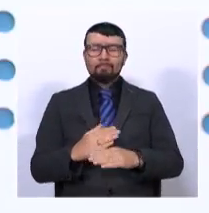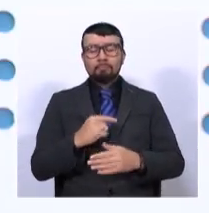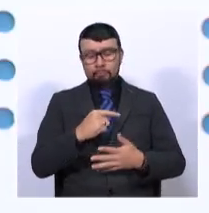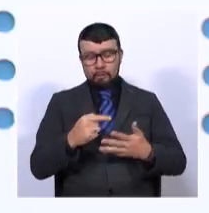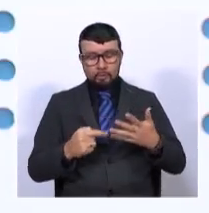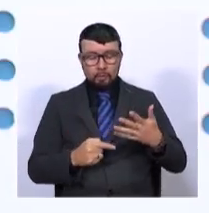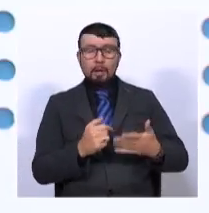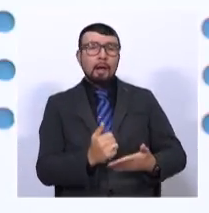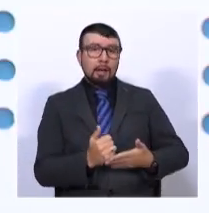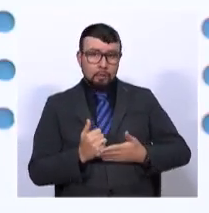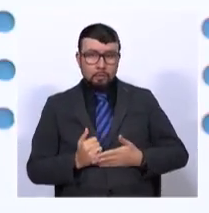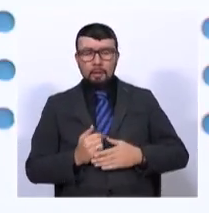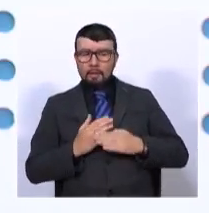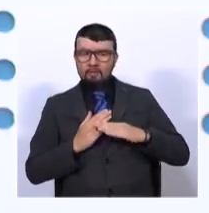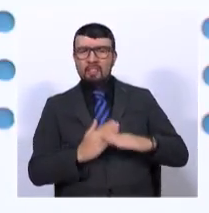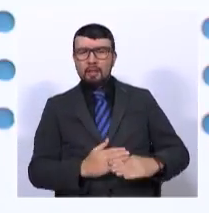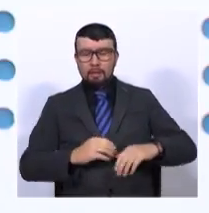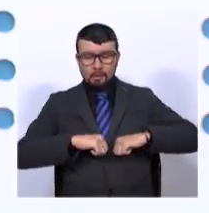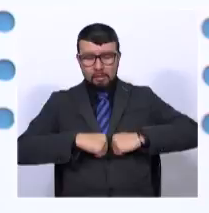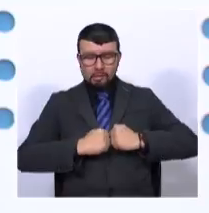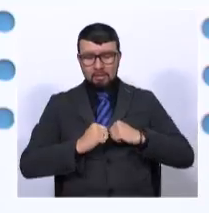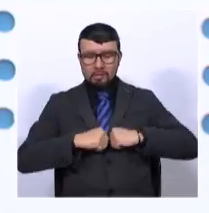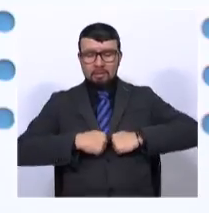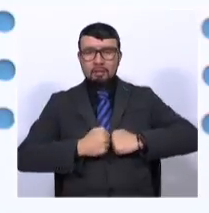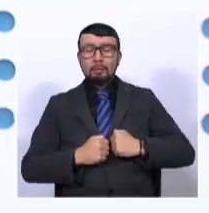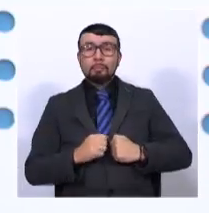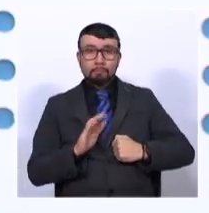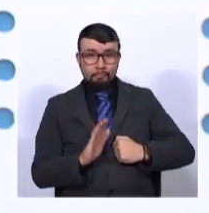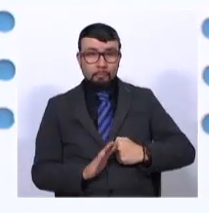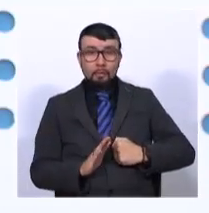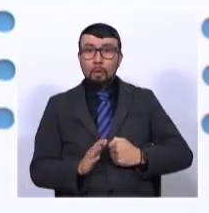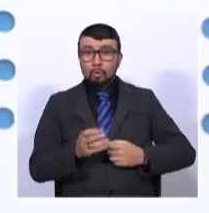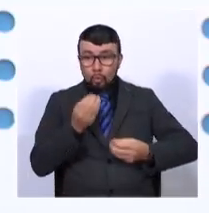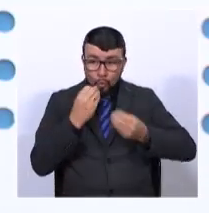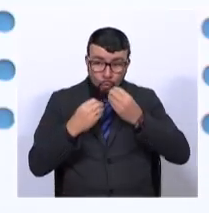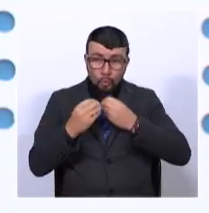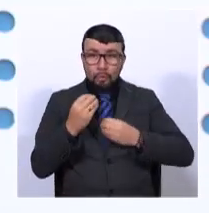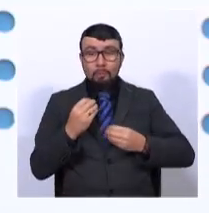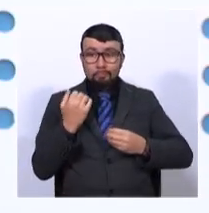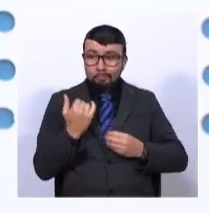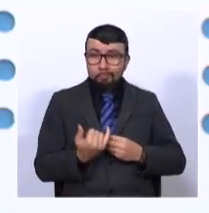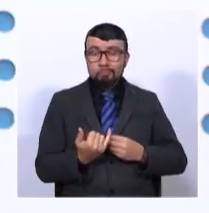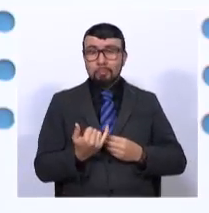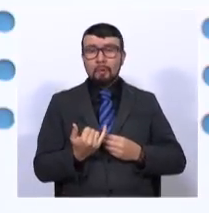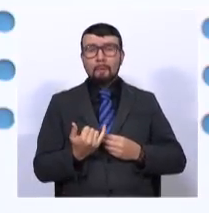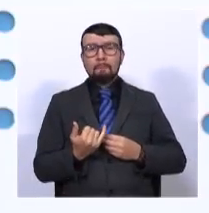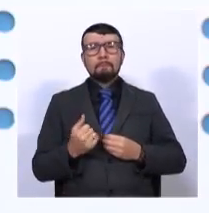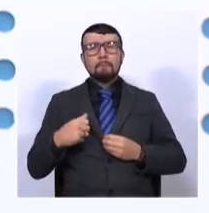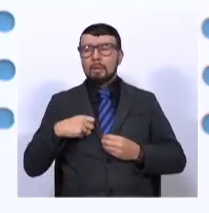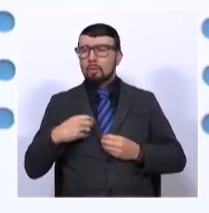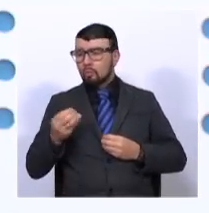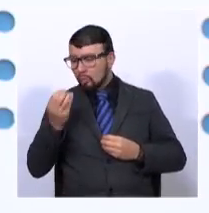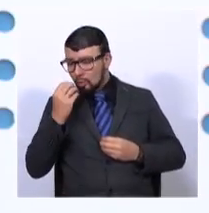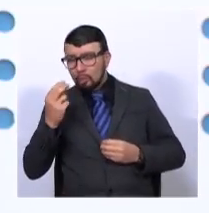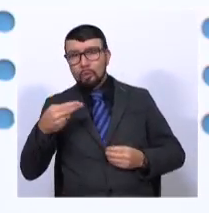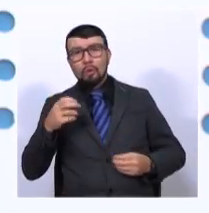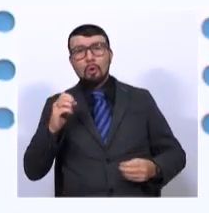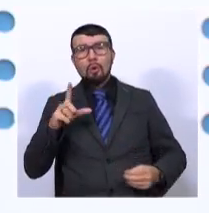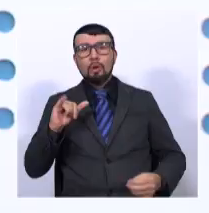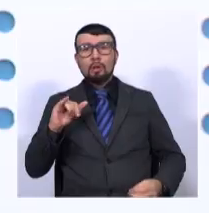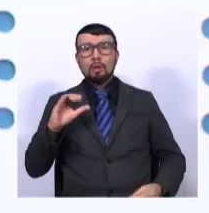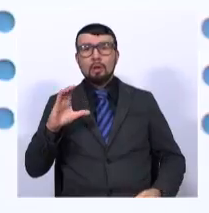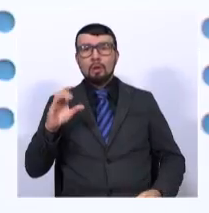para evitar la artrosis de cadera, este tipo de cosas, una alimentación que tenga los oligoelementos, las vitaminas